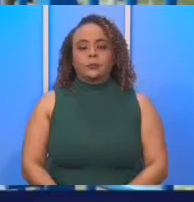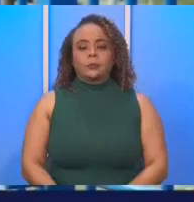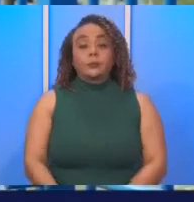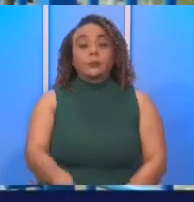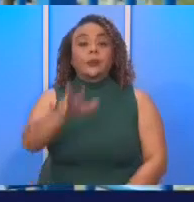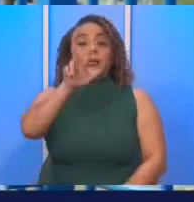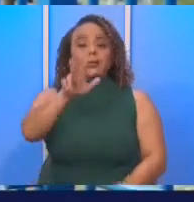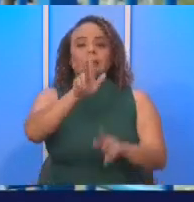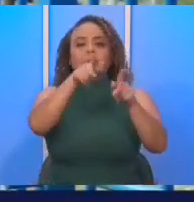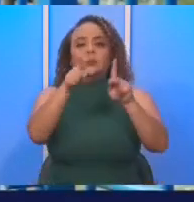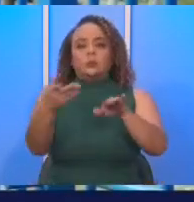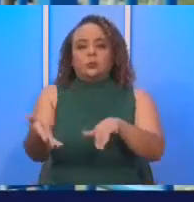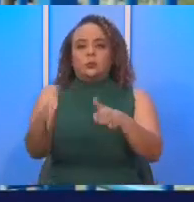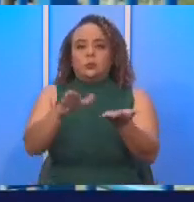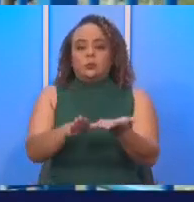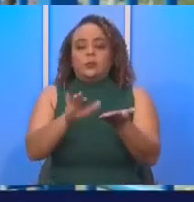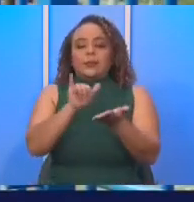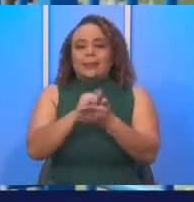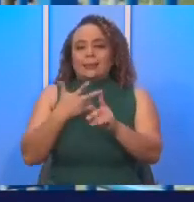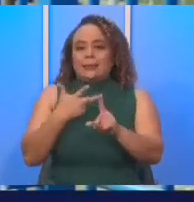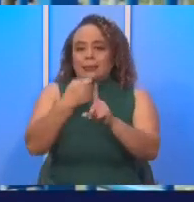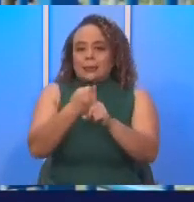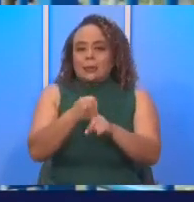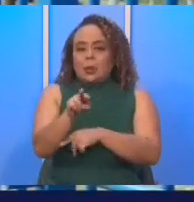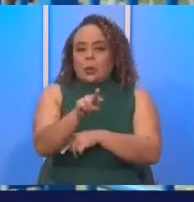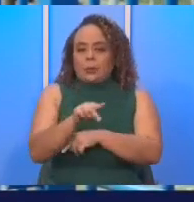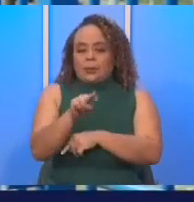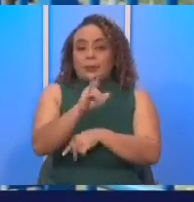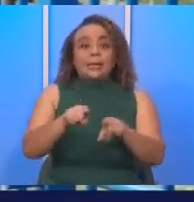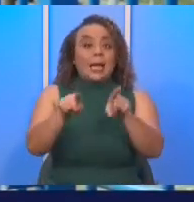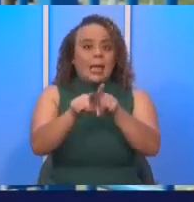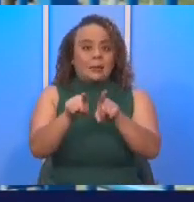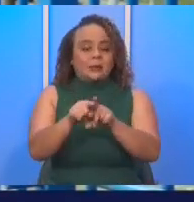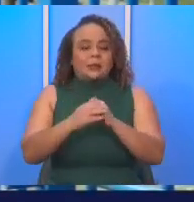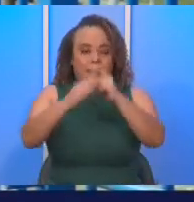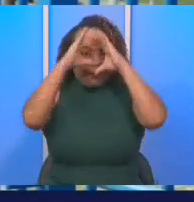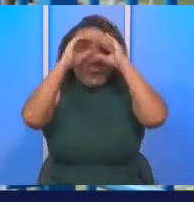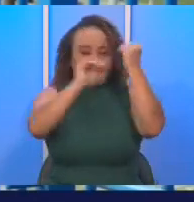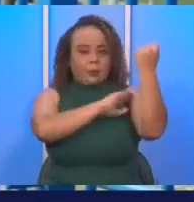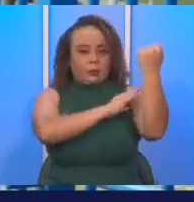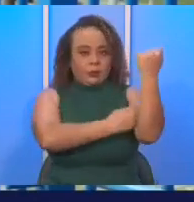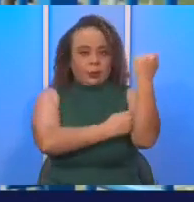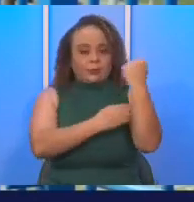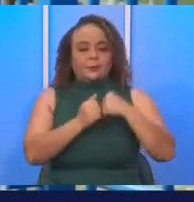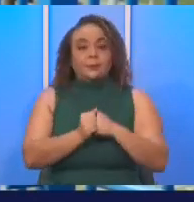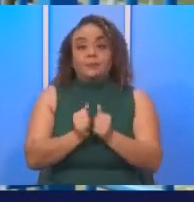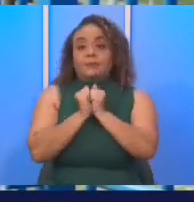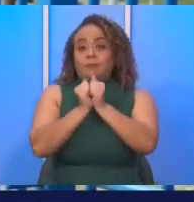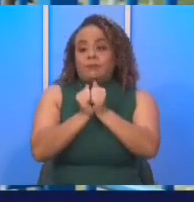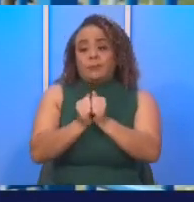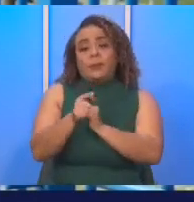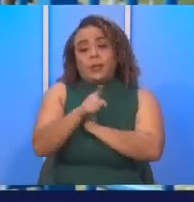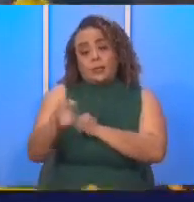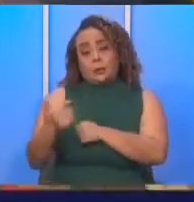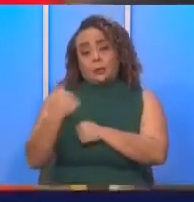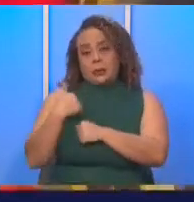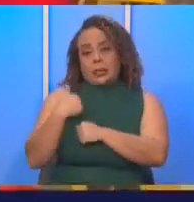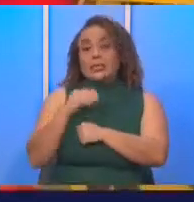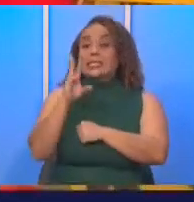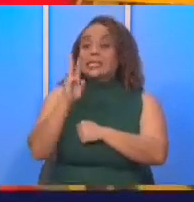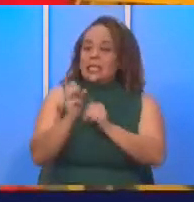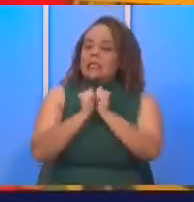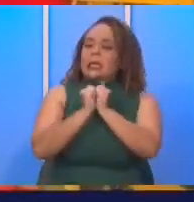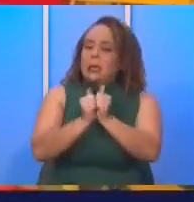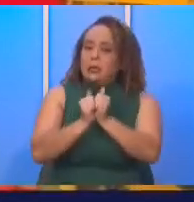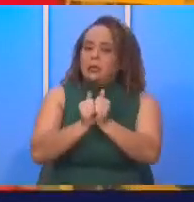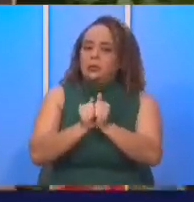Son tres las personas fallecidas en este accidente, compañeras, y además lo que informan las autoridades es que los caballos que ellos trasladaban, que eran seis